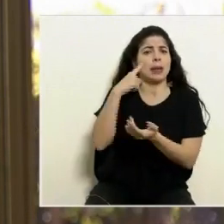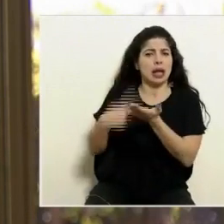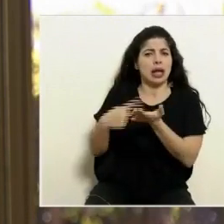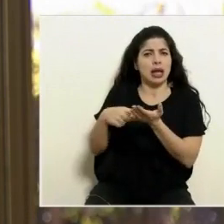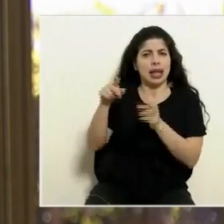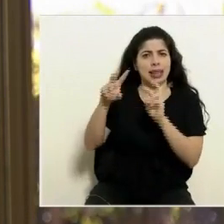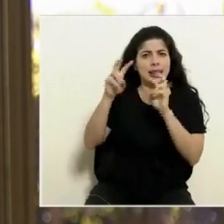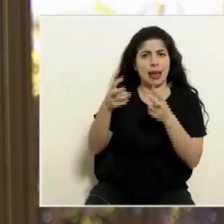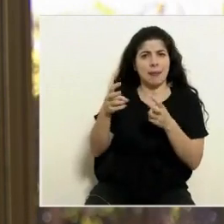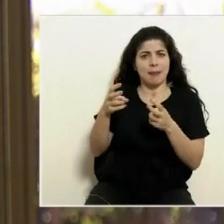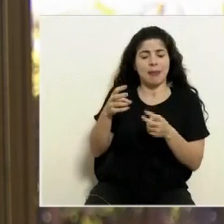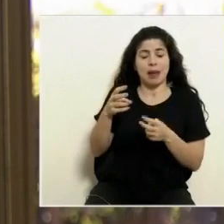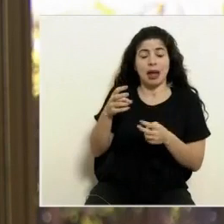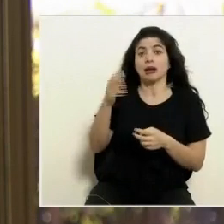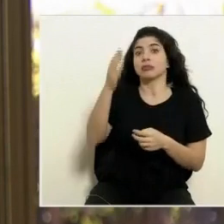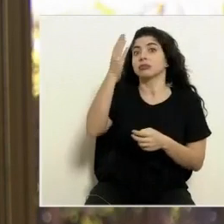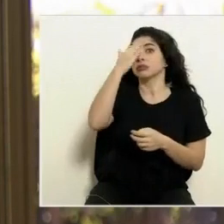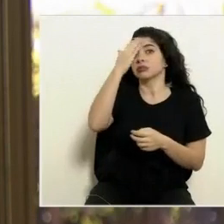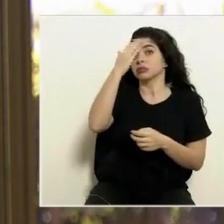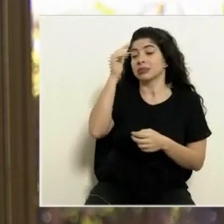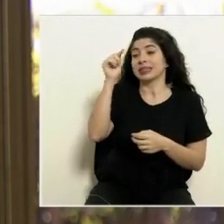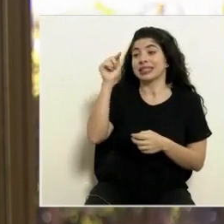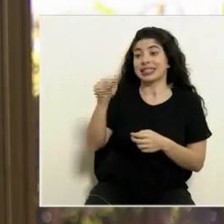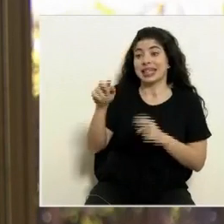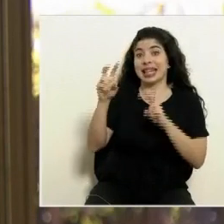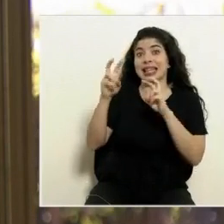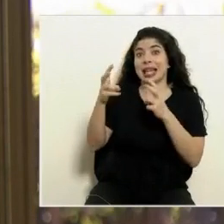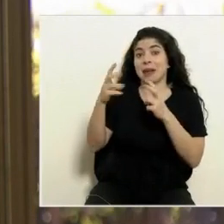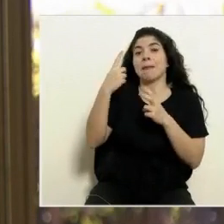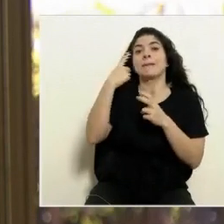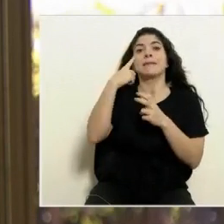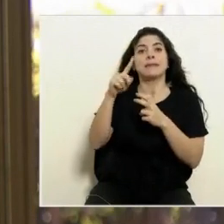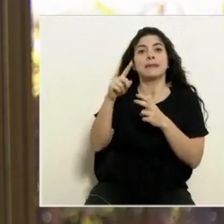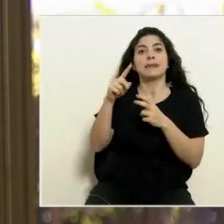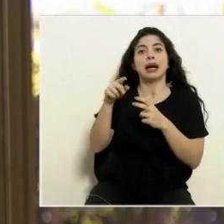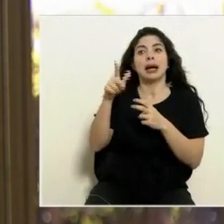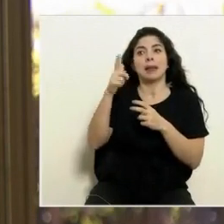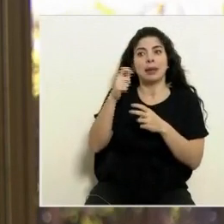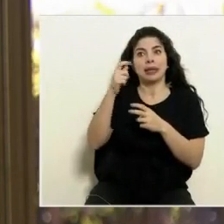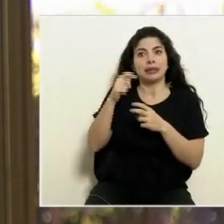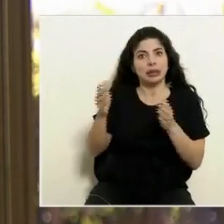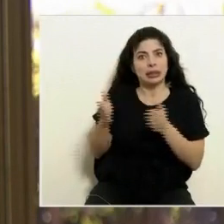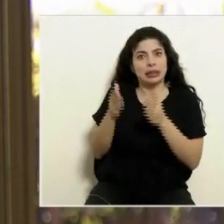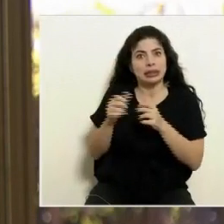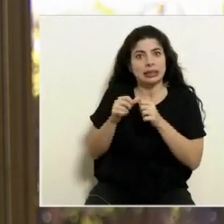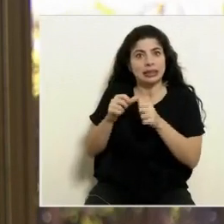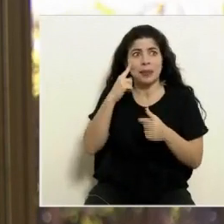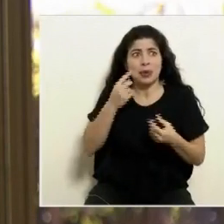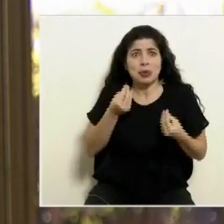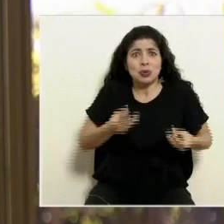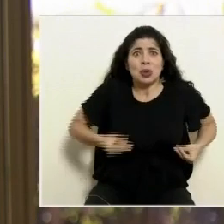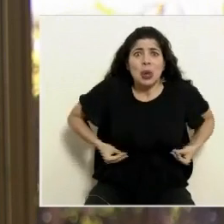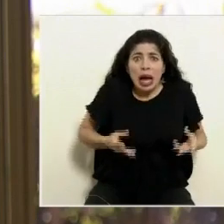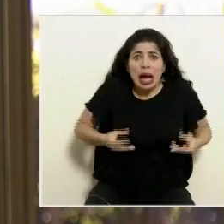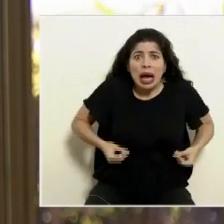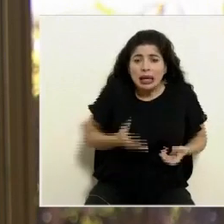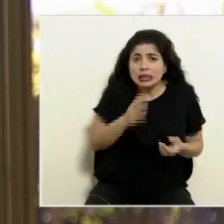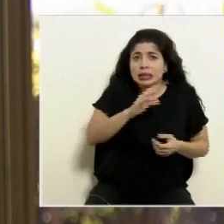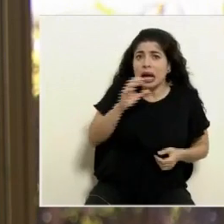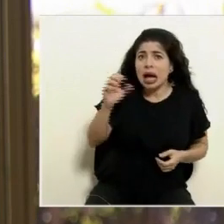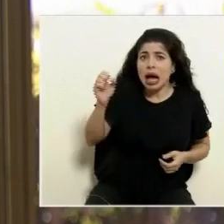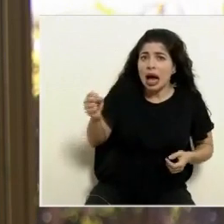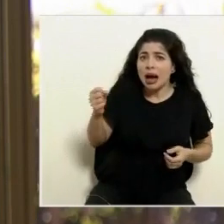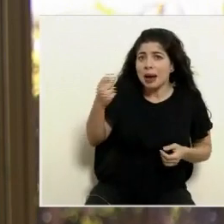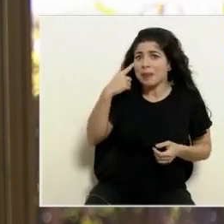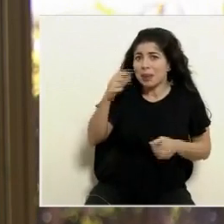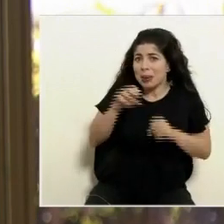tema, tomando en cuenta que es para la sostenibilidad del régimen, ¿verdad? Tomando en cuenta los gastos que ha tenido que asumir la caja por